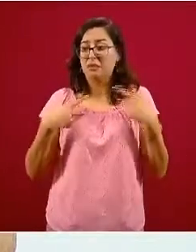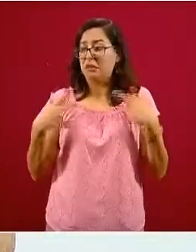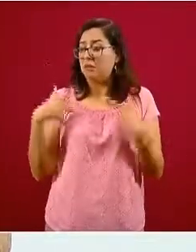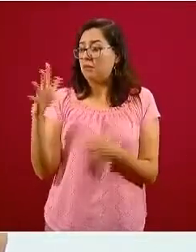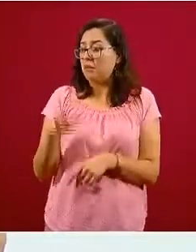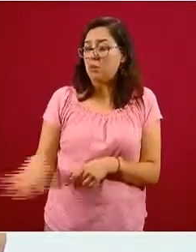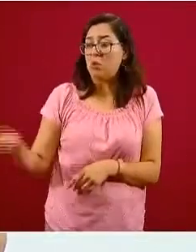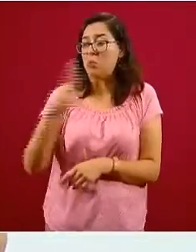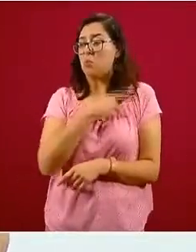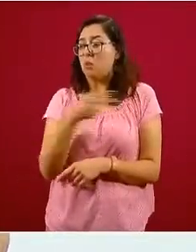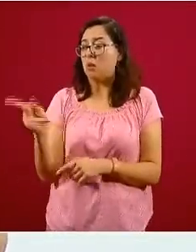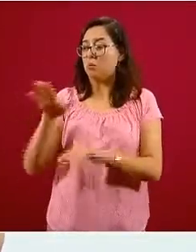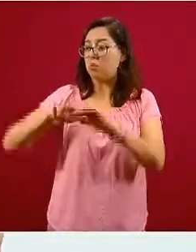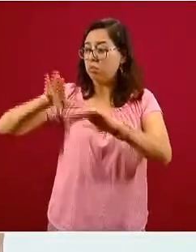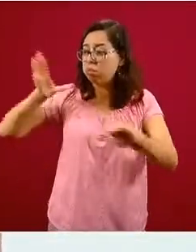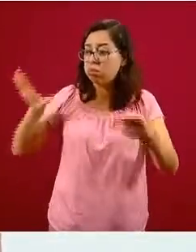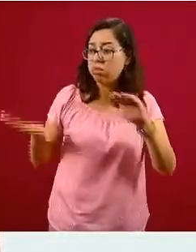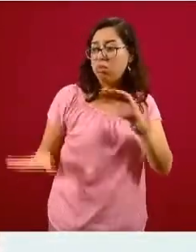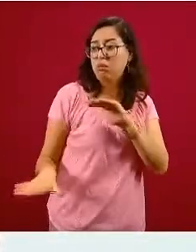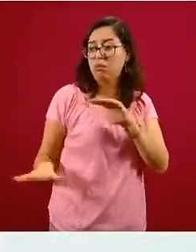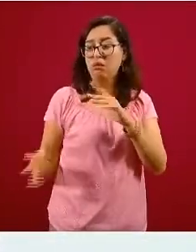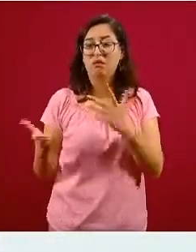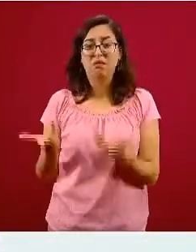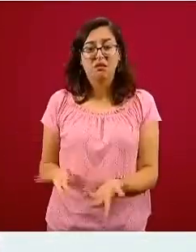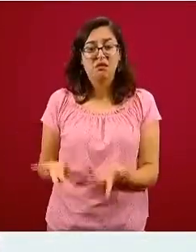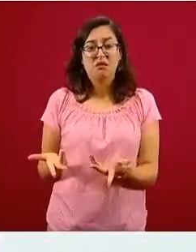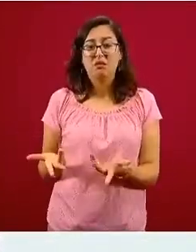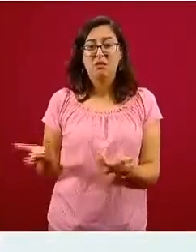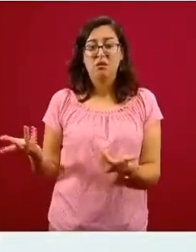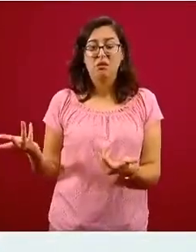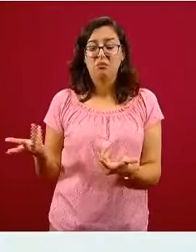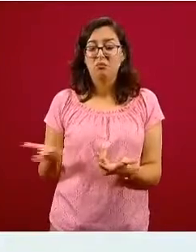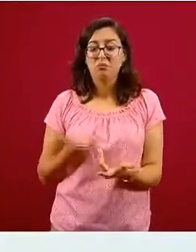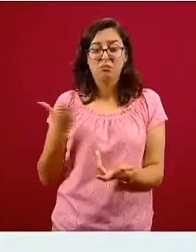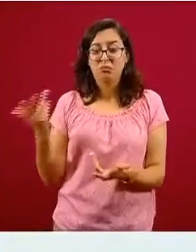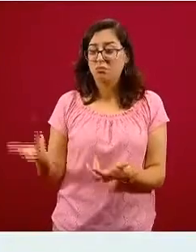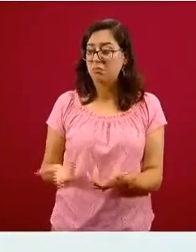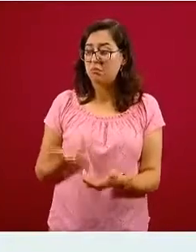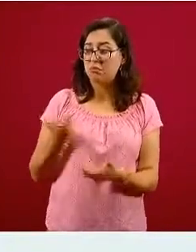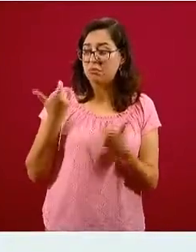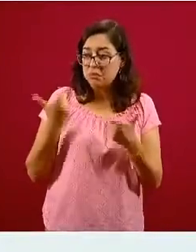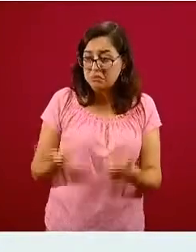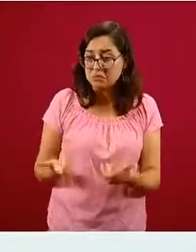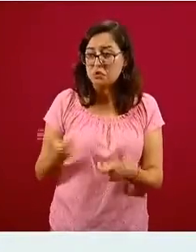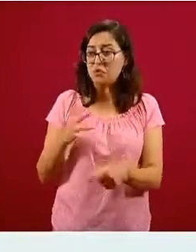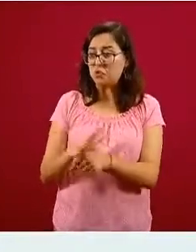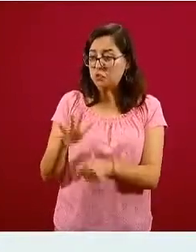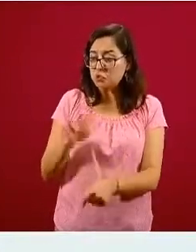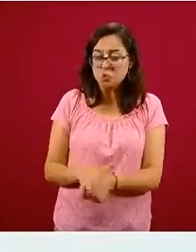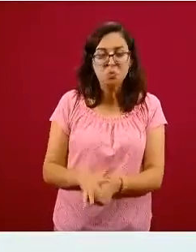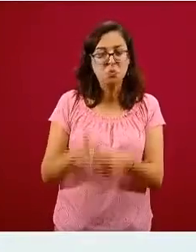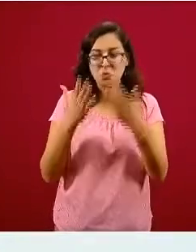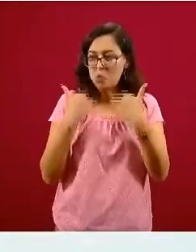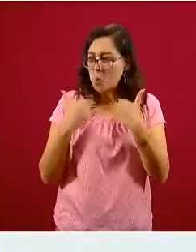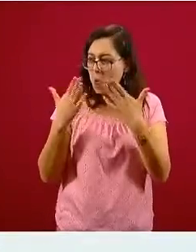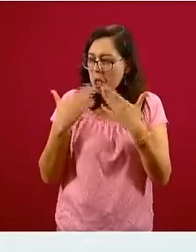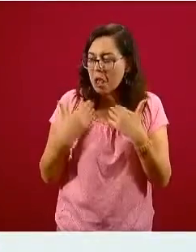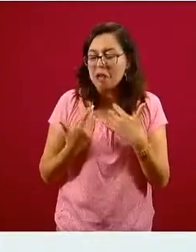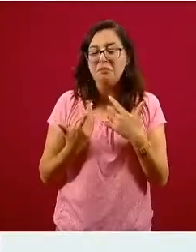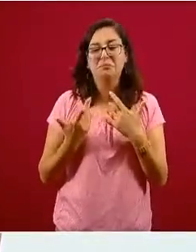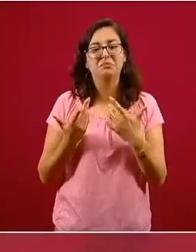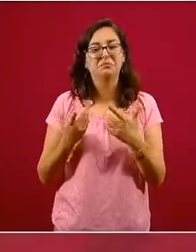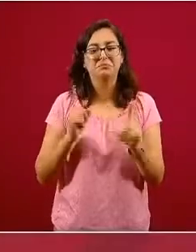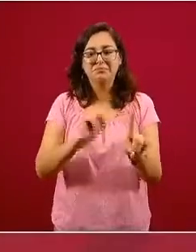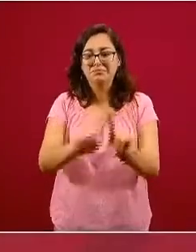la carencia, la desigualdad, la falta de riqueza o de suficiencia en todos